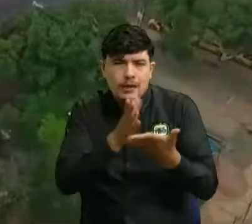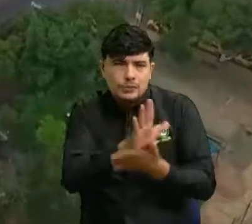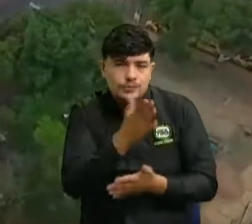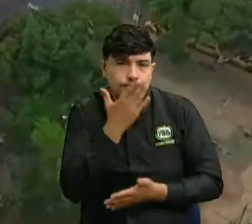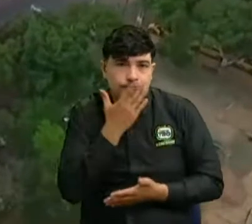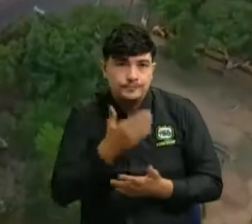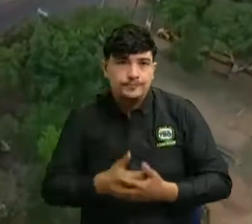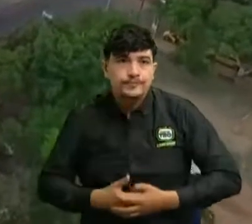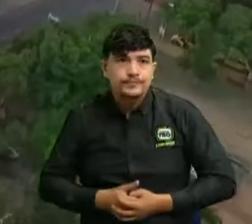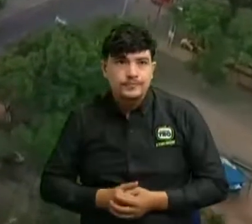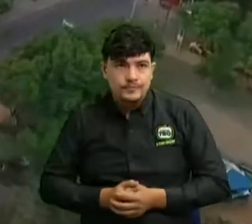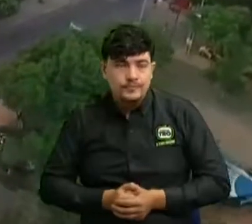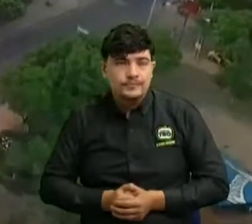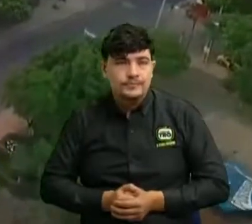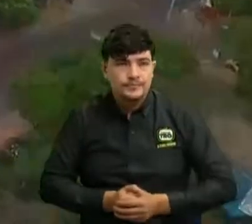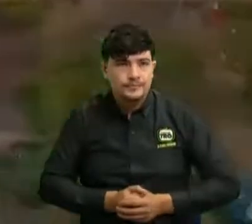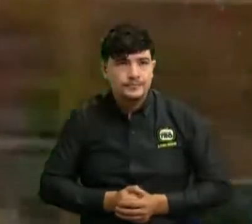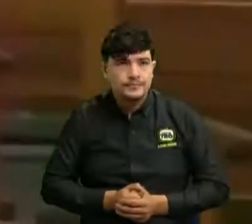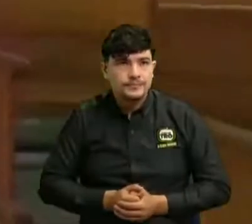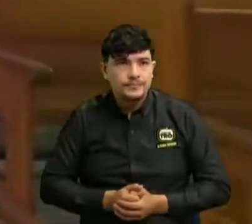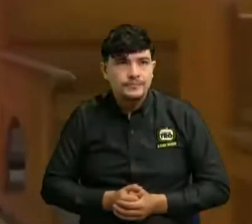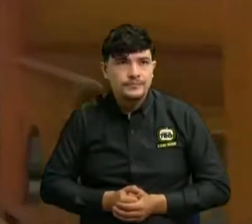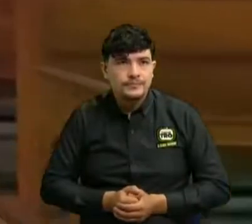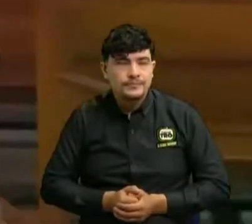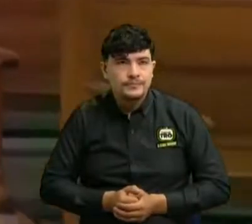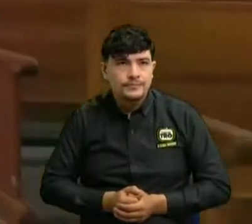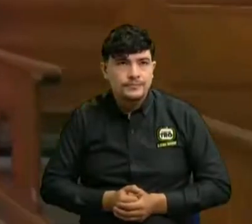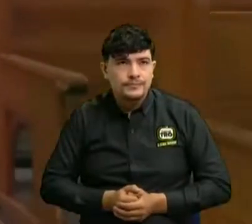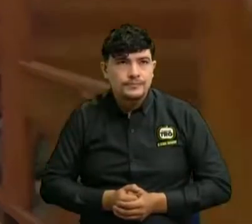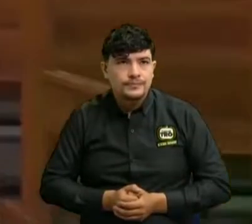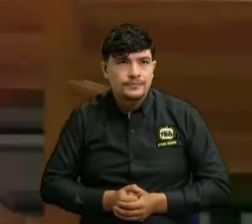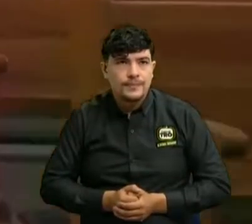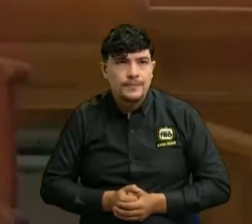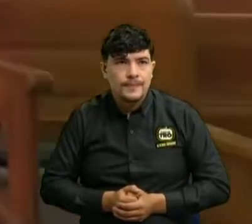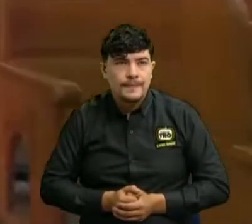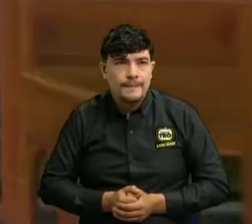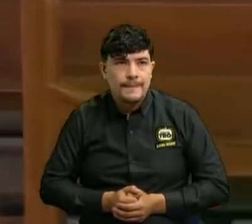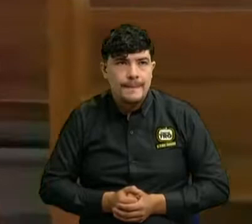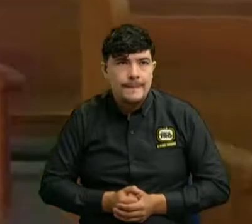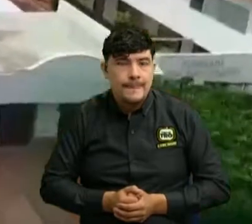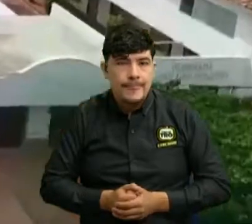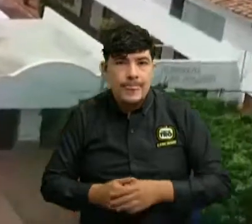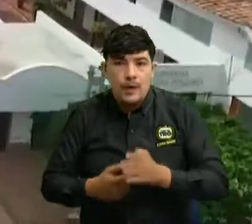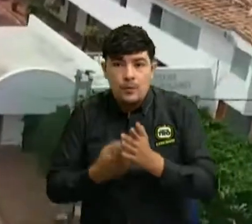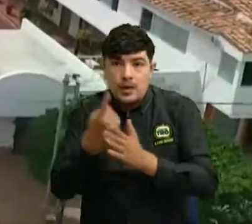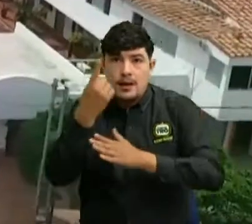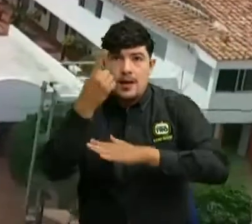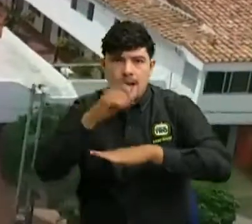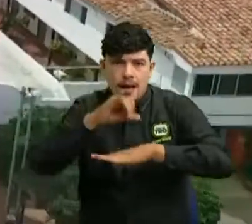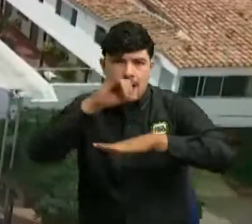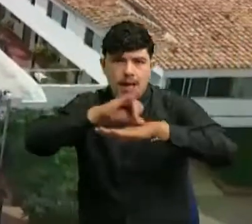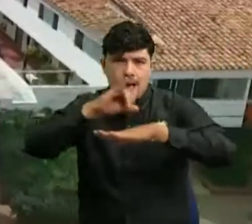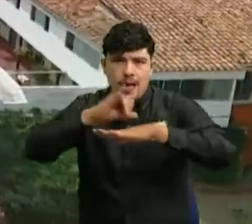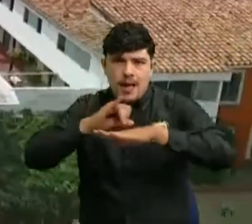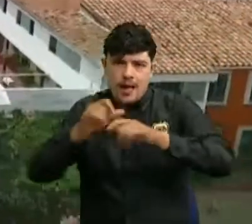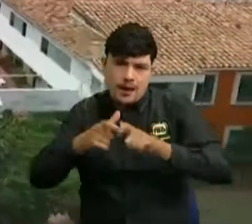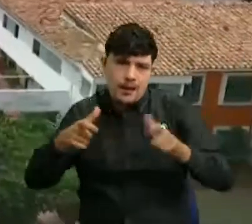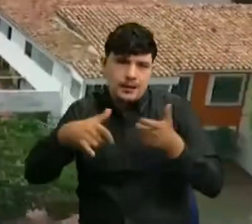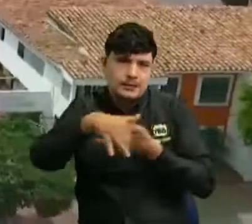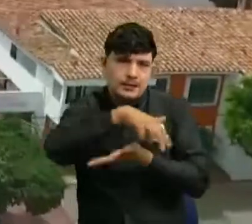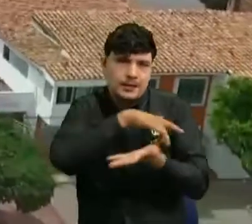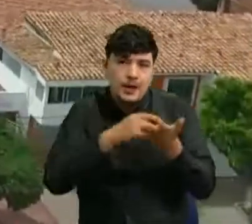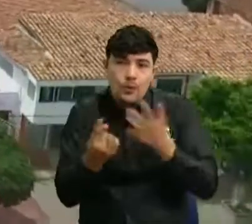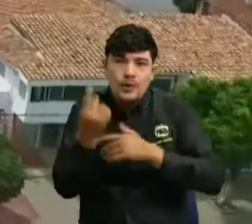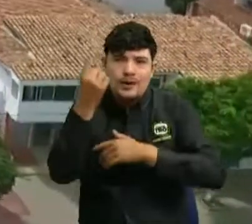terremoto. La reconstrucción se hizo en su honor. La única basílica que hay en todo el Gran Santander. Por esa razón